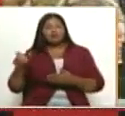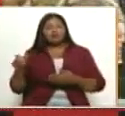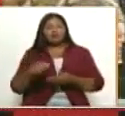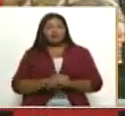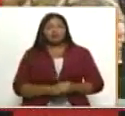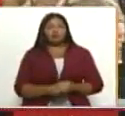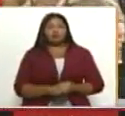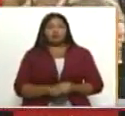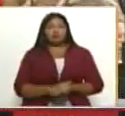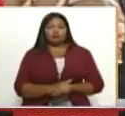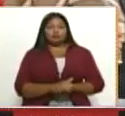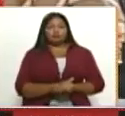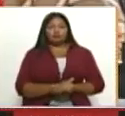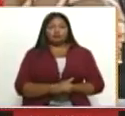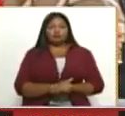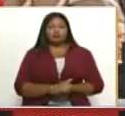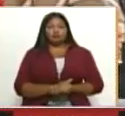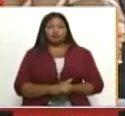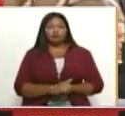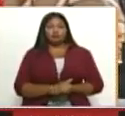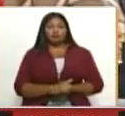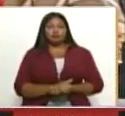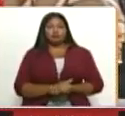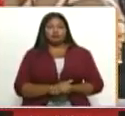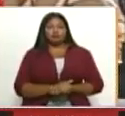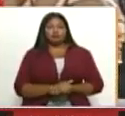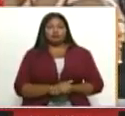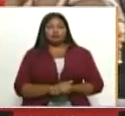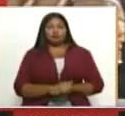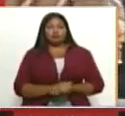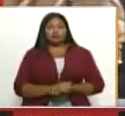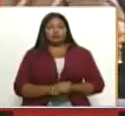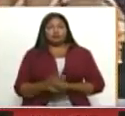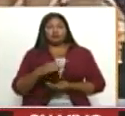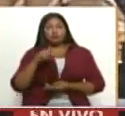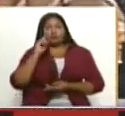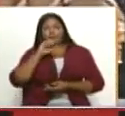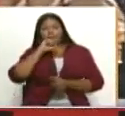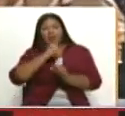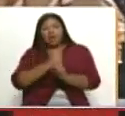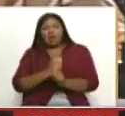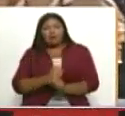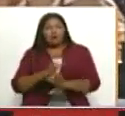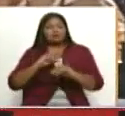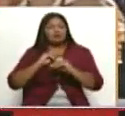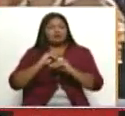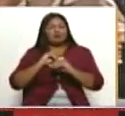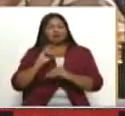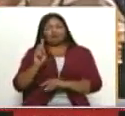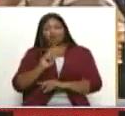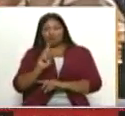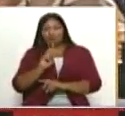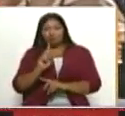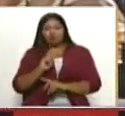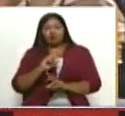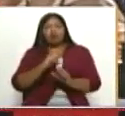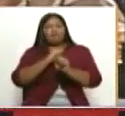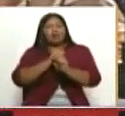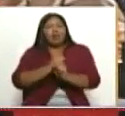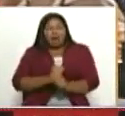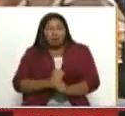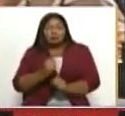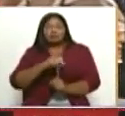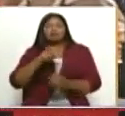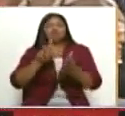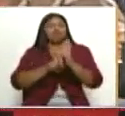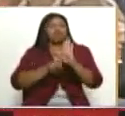tampoco aspiramos a ser monedita de oro. Pensamos de que sí aspiramos es a cumplir, a que lo que